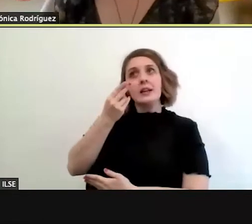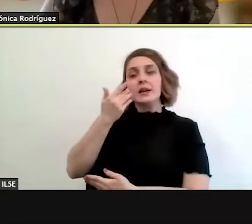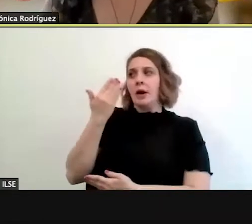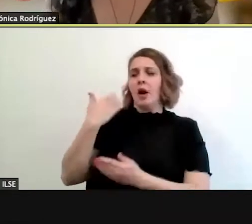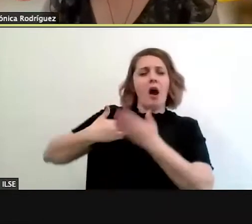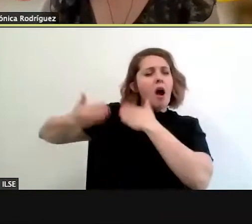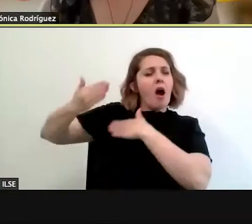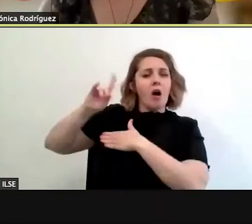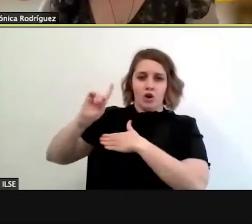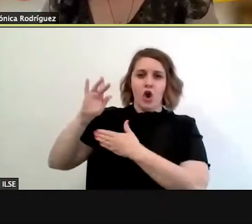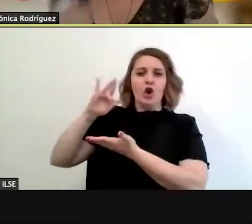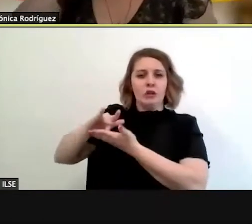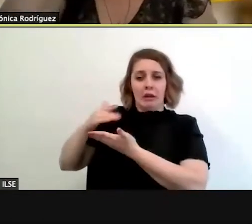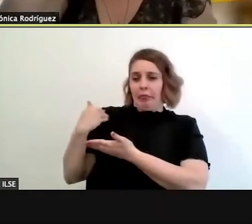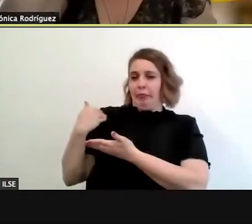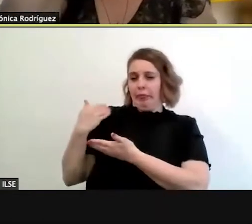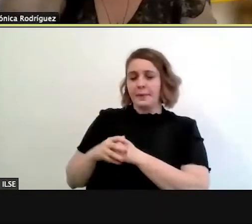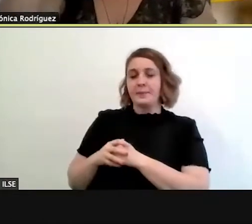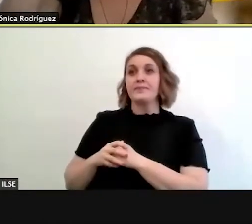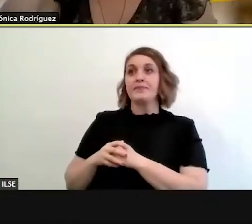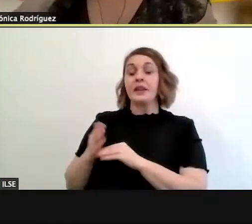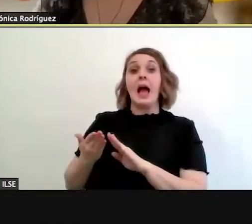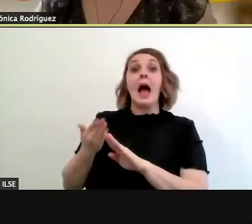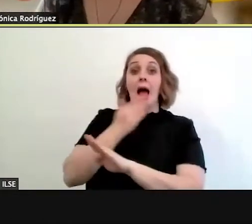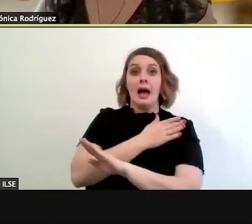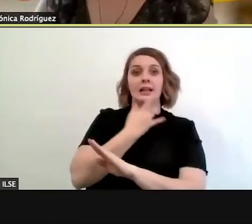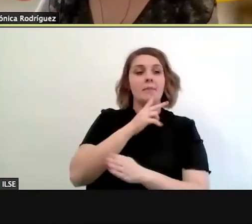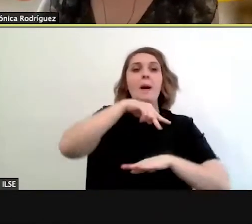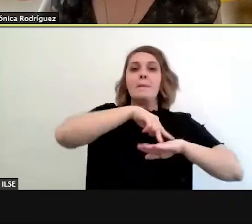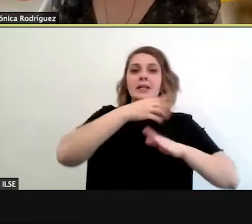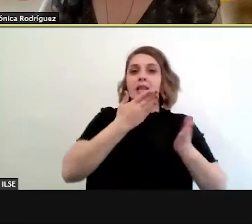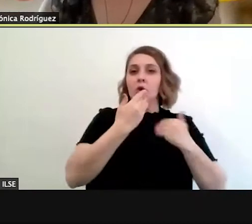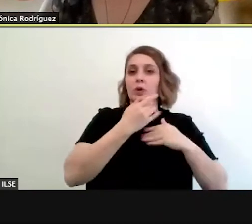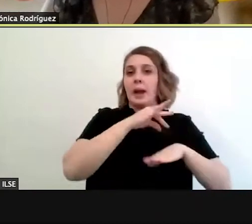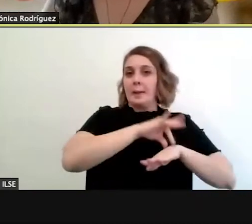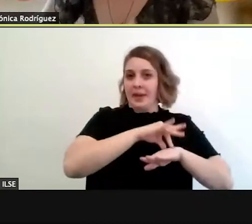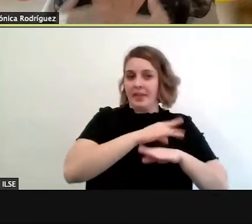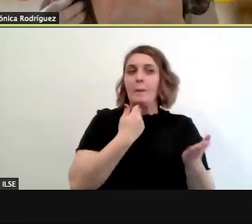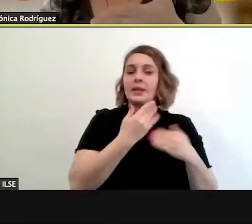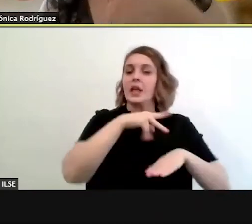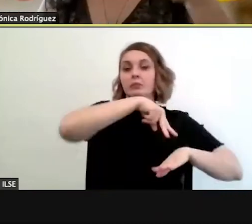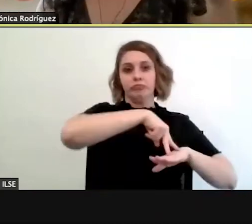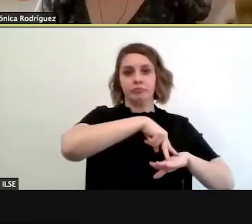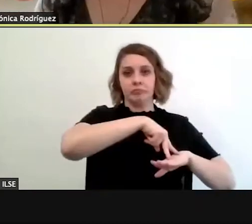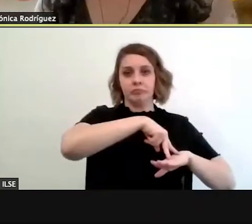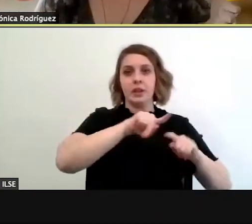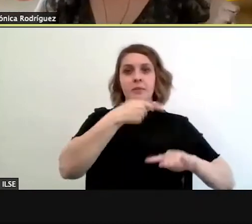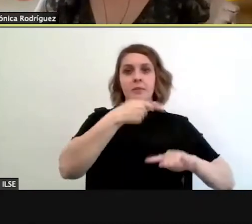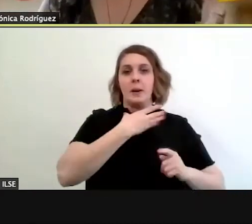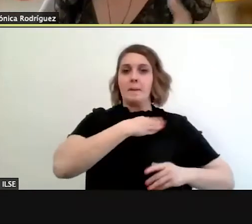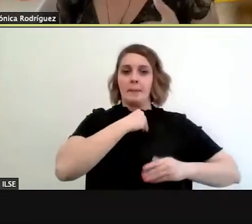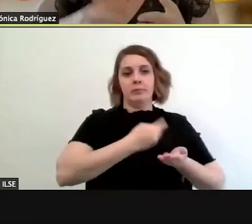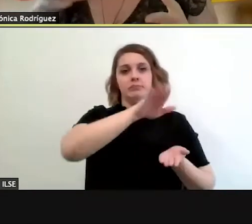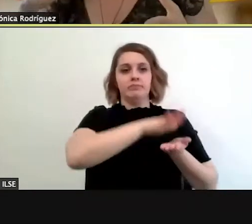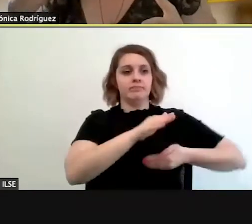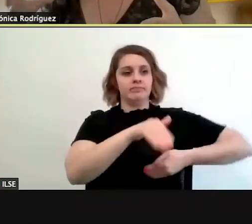tiempo. Antes íbamos de manera presencial a una consulta médica y salíamos con un informe médico y